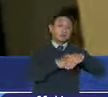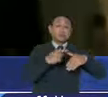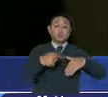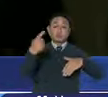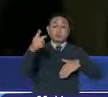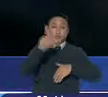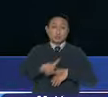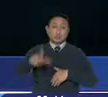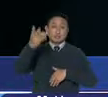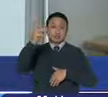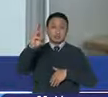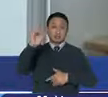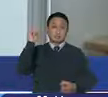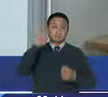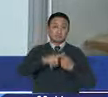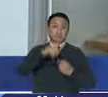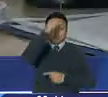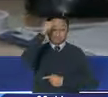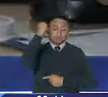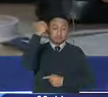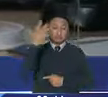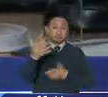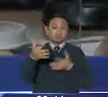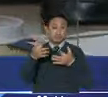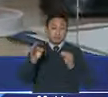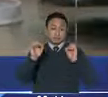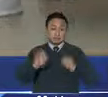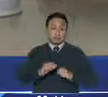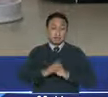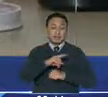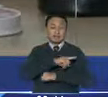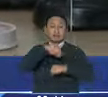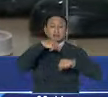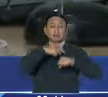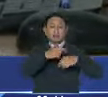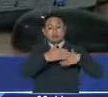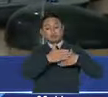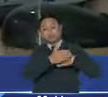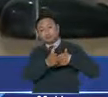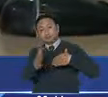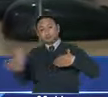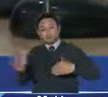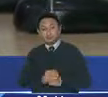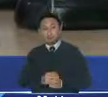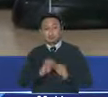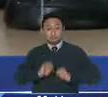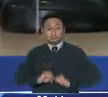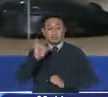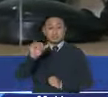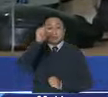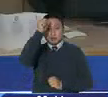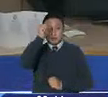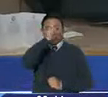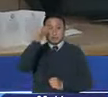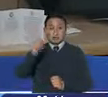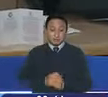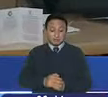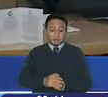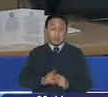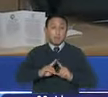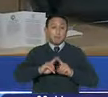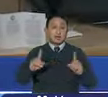enero hasta el domingo 5 de febrero, se informó que se trabajará en jornadas extendidas, incluidos los fines de semana, pero esto